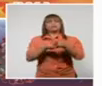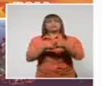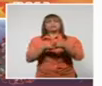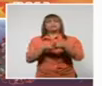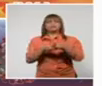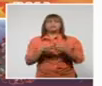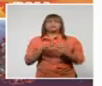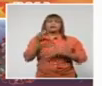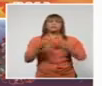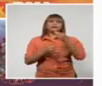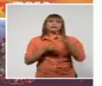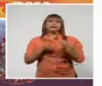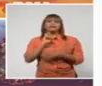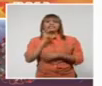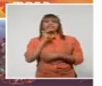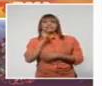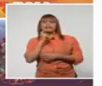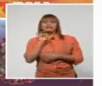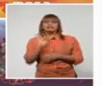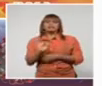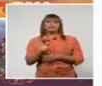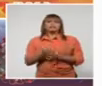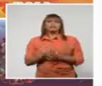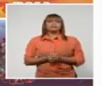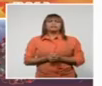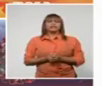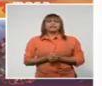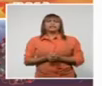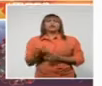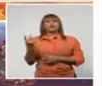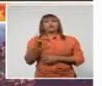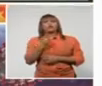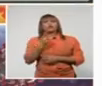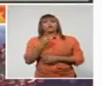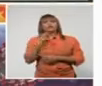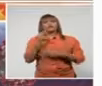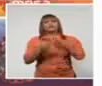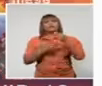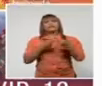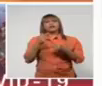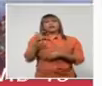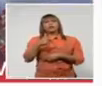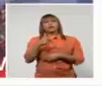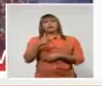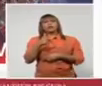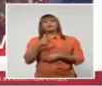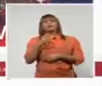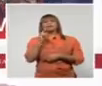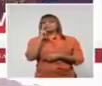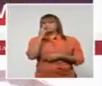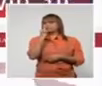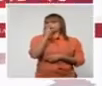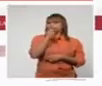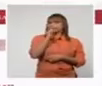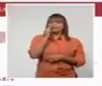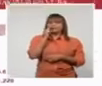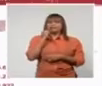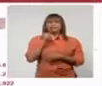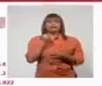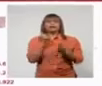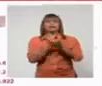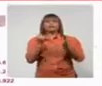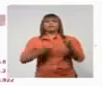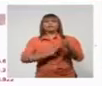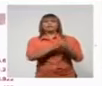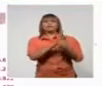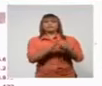Casa Blanca. La pareja presidencial se había sometido precisamente este jueves a una prueba de COVID-19 tras confirmarse el diagnóstico positivo de